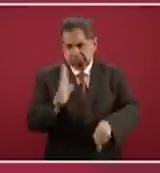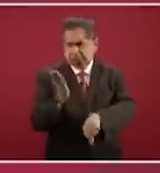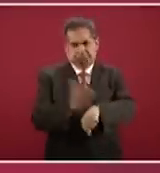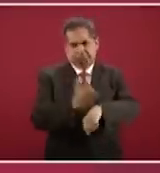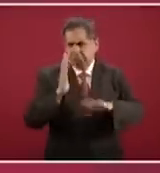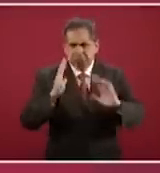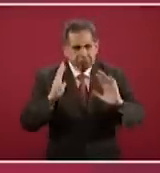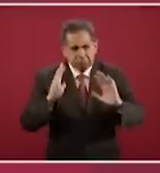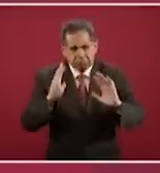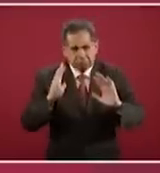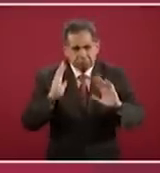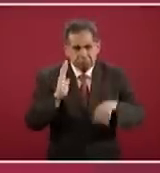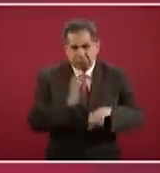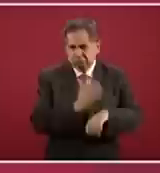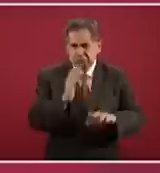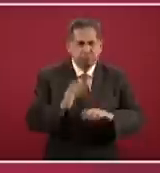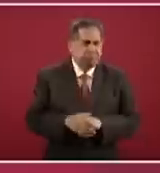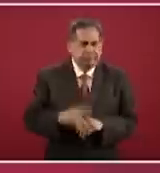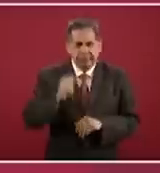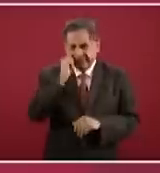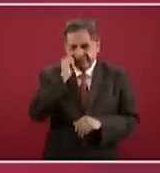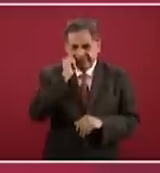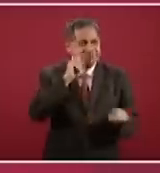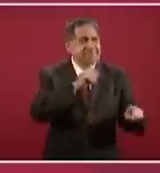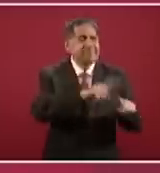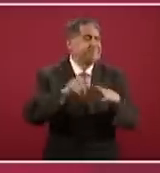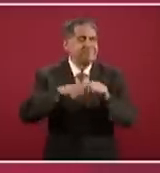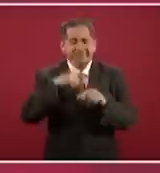castigado, sea quien sea.